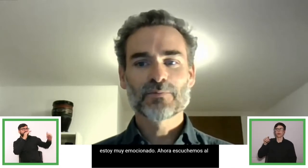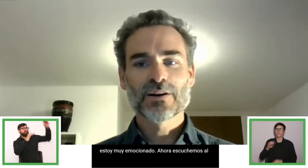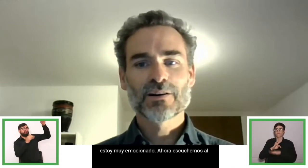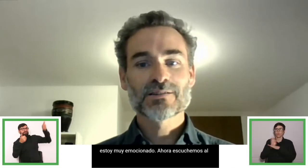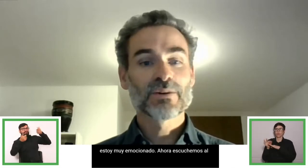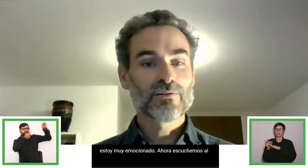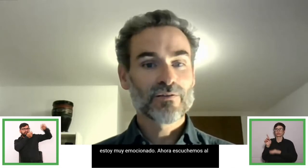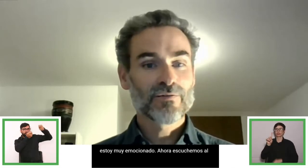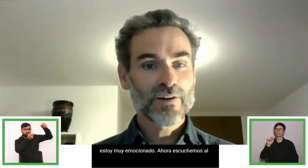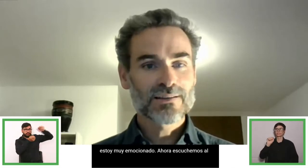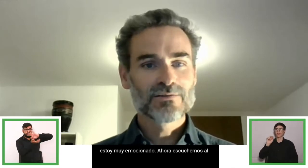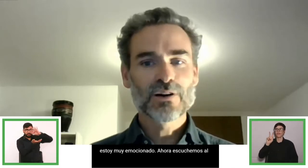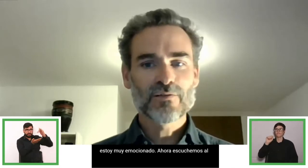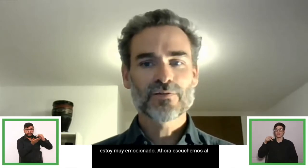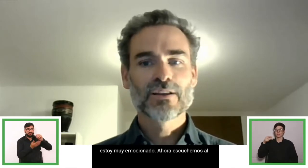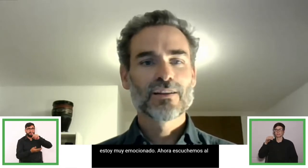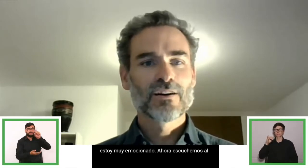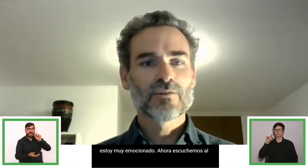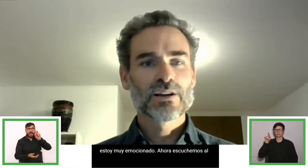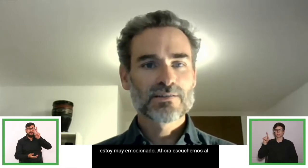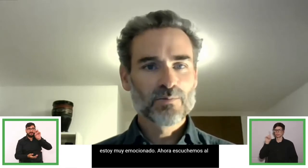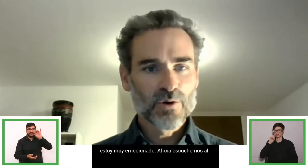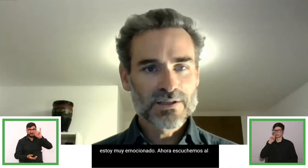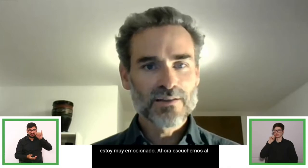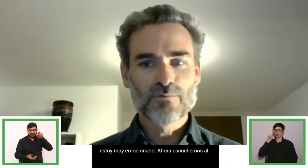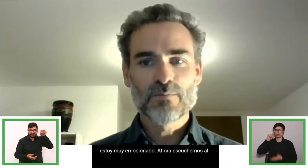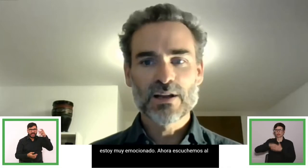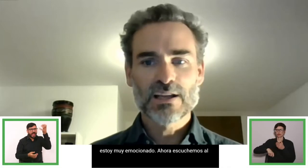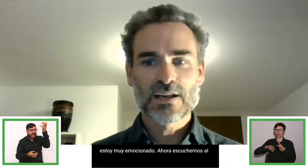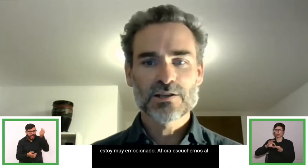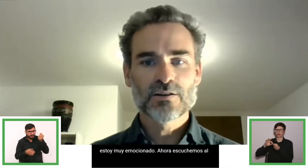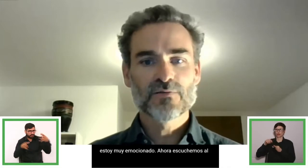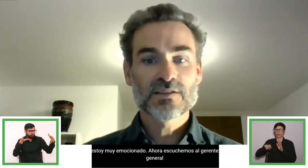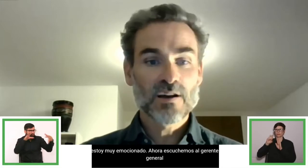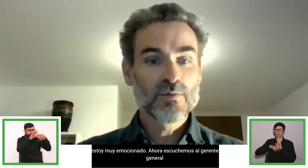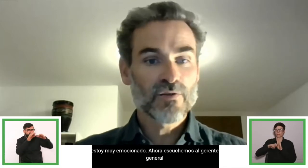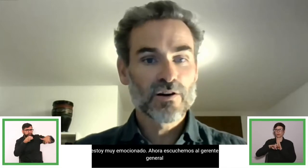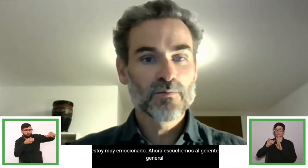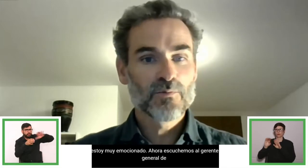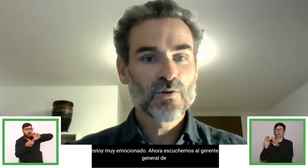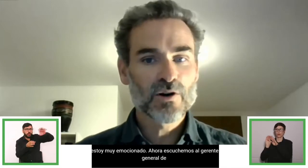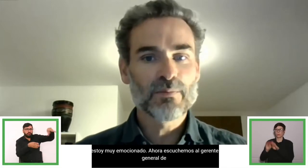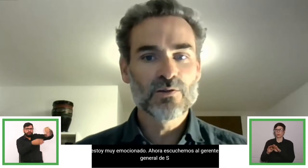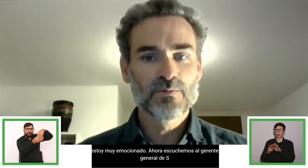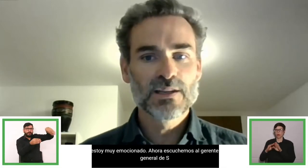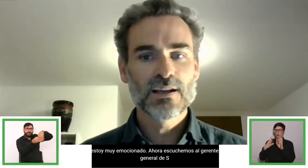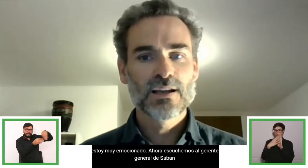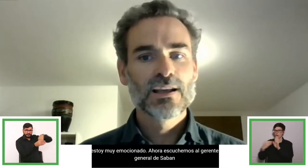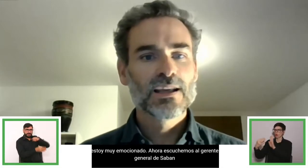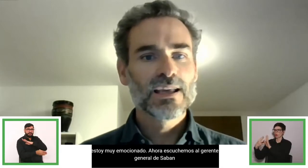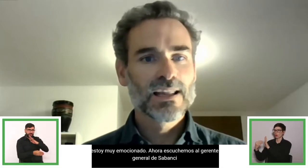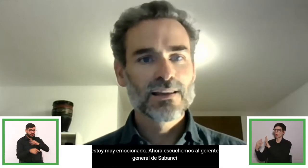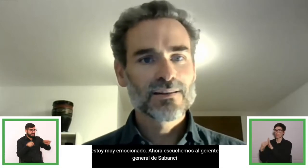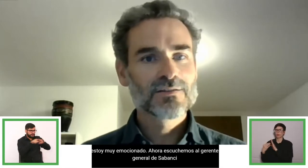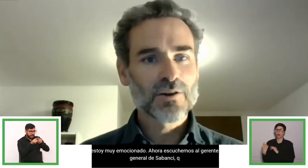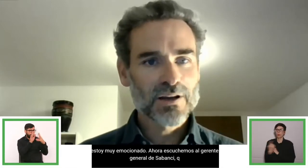sido asociado de este proyecto desde el comienzo. Ya has apoyado la replicación de algunos de